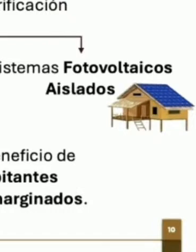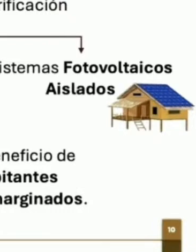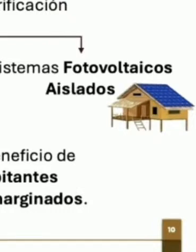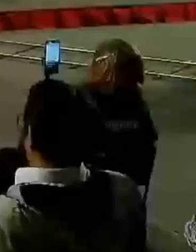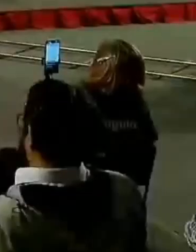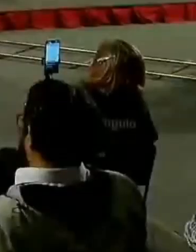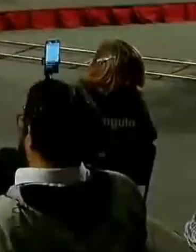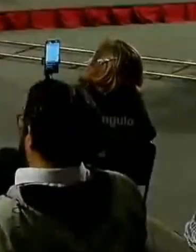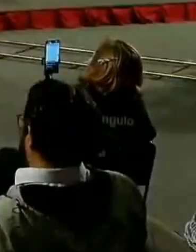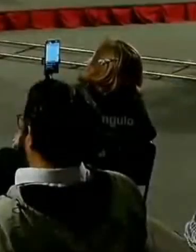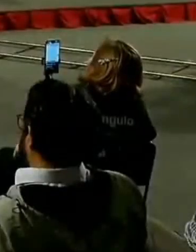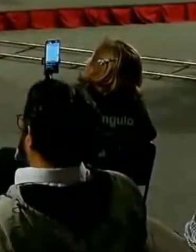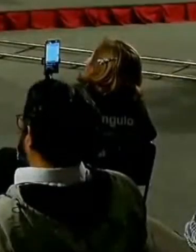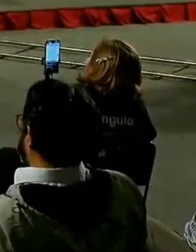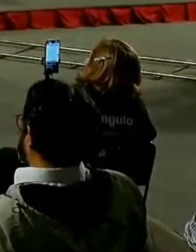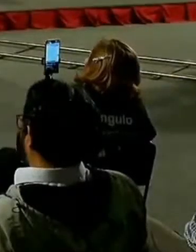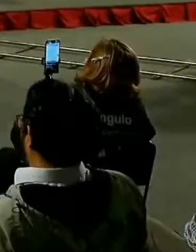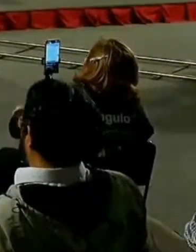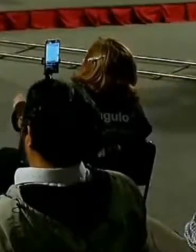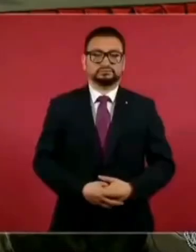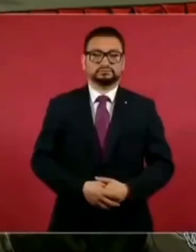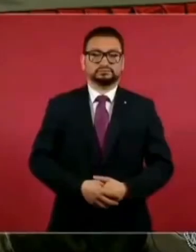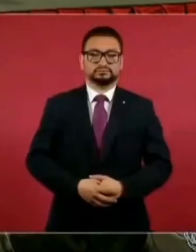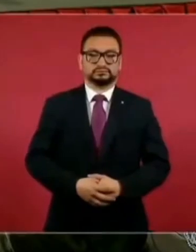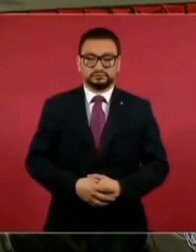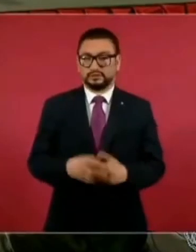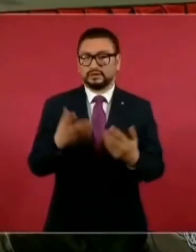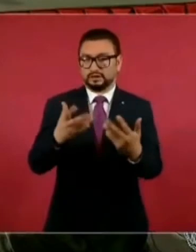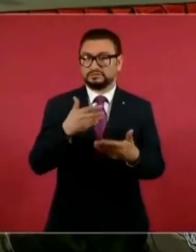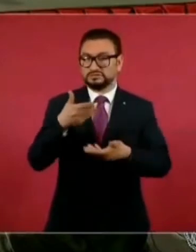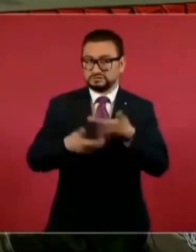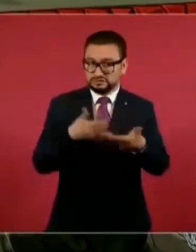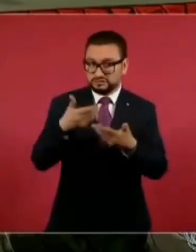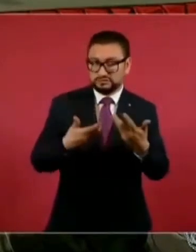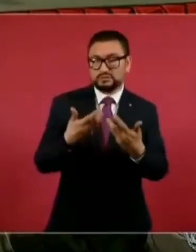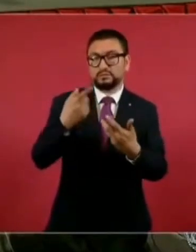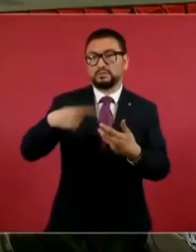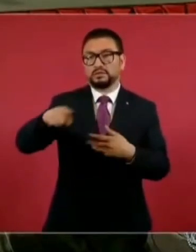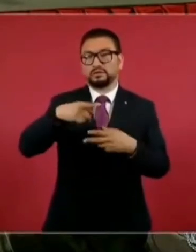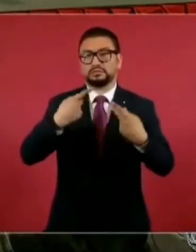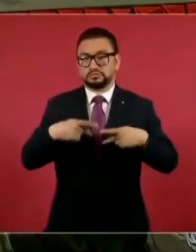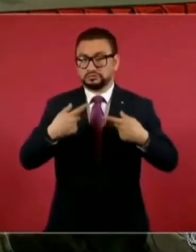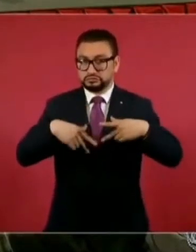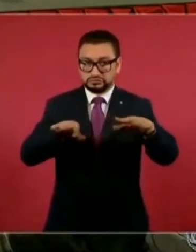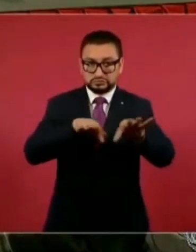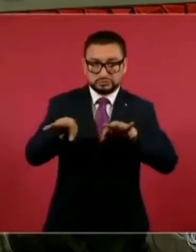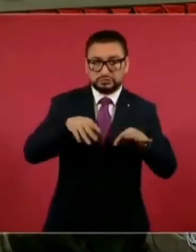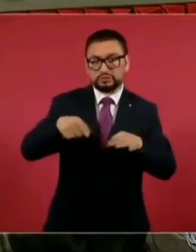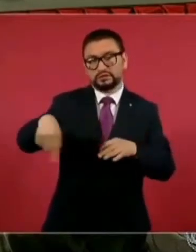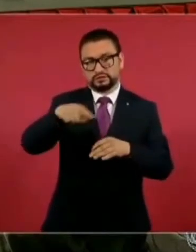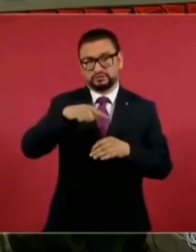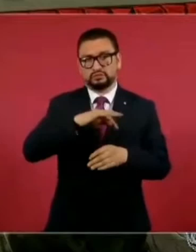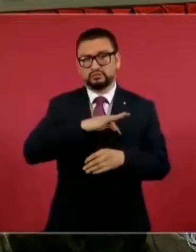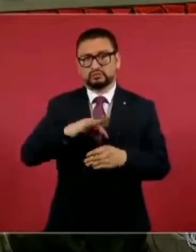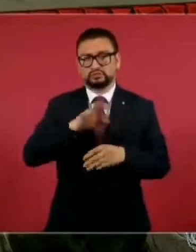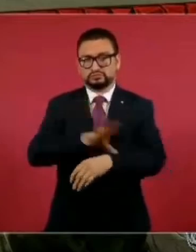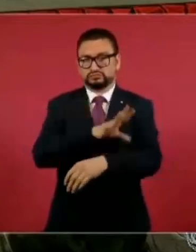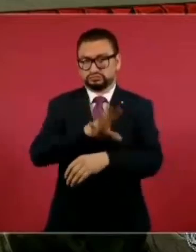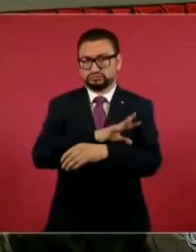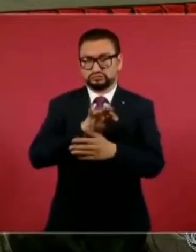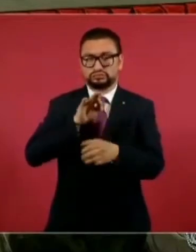la costura, otro tipo de servicios productivos que le provean también a los pobladores en esa región,